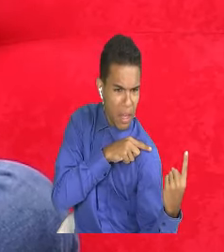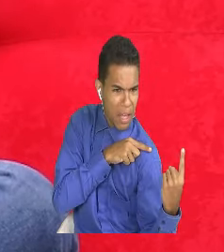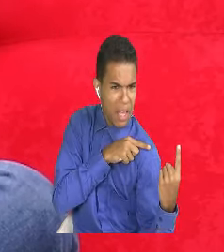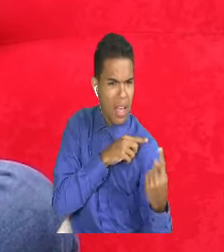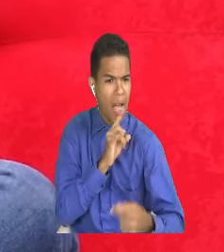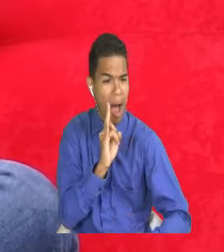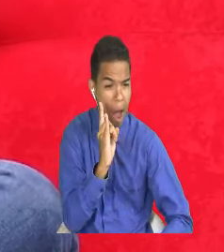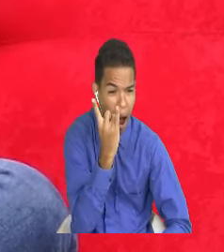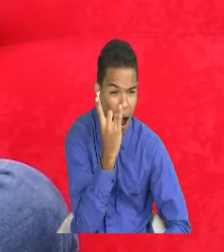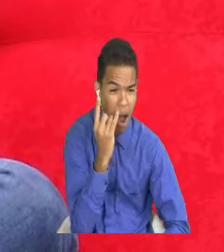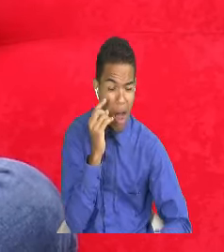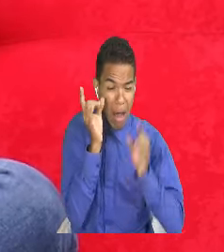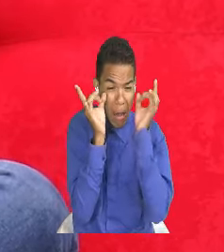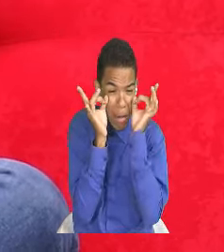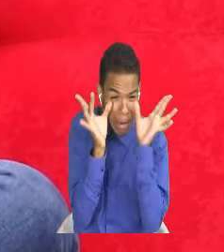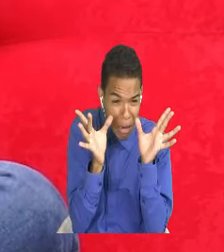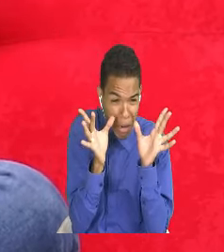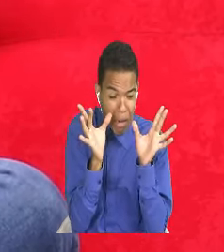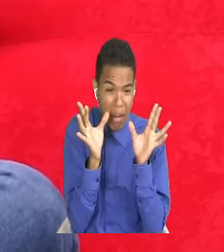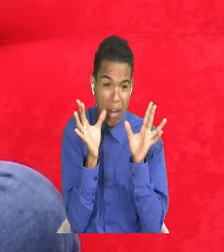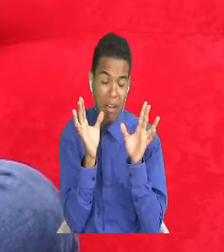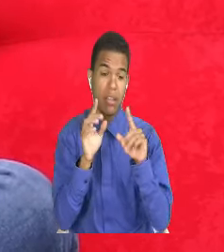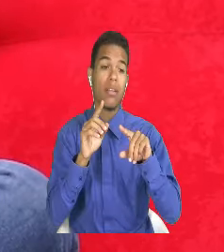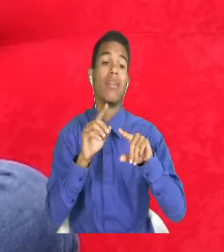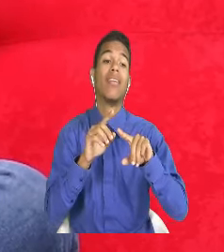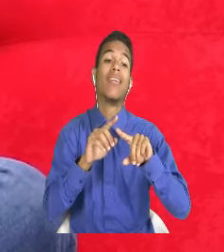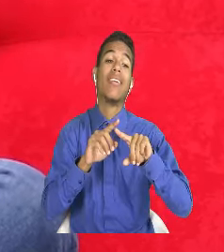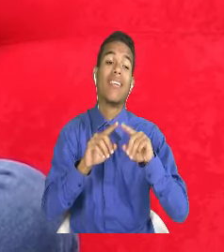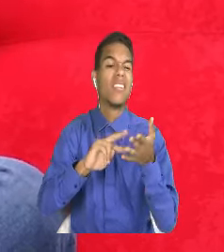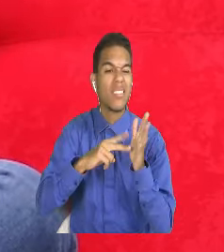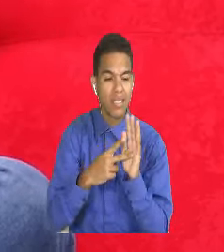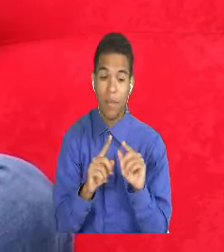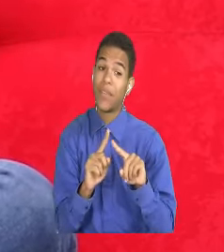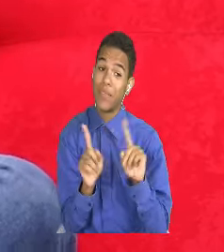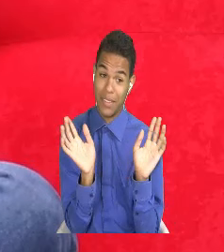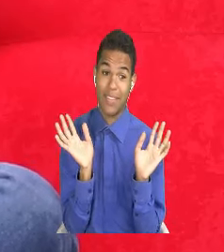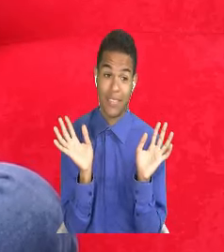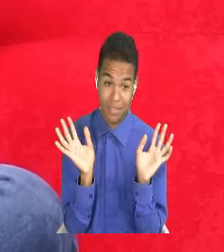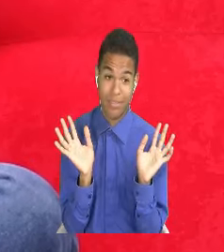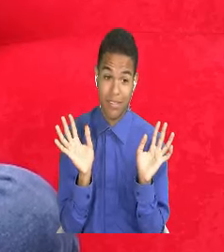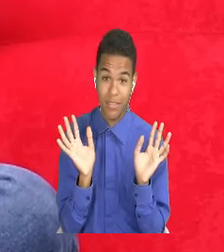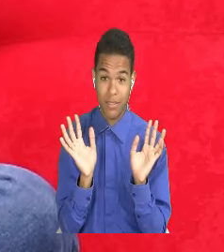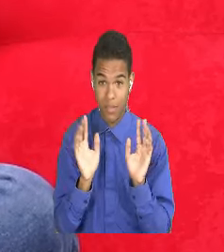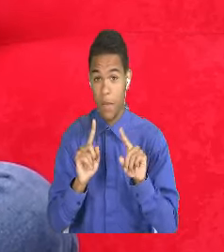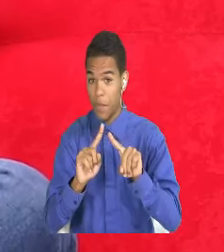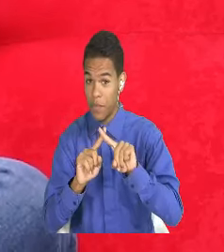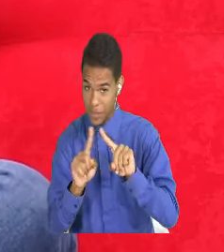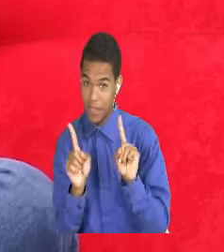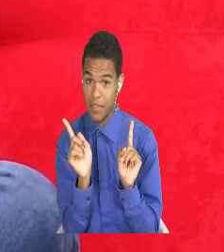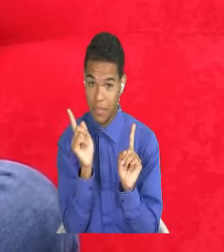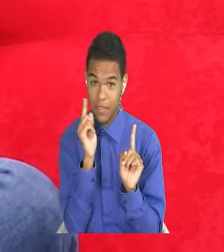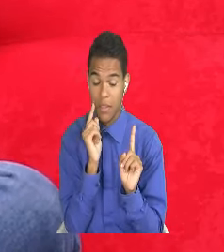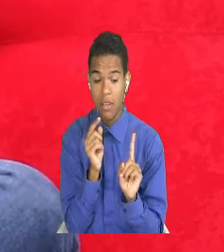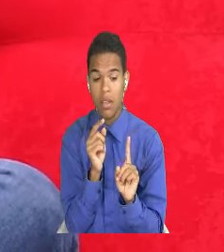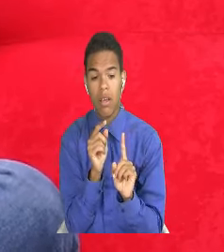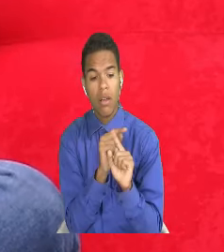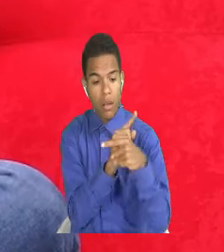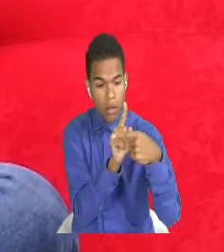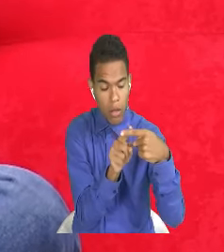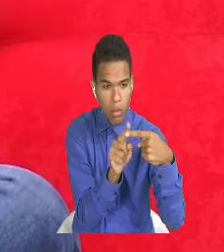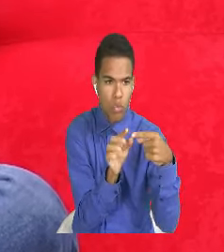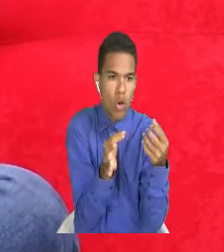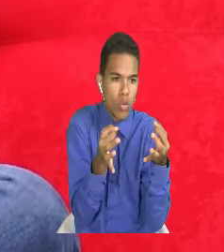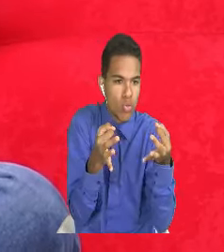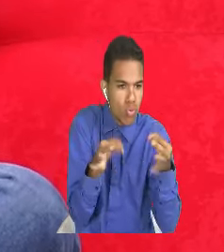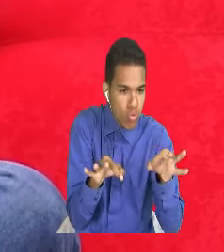llega para una atención inmediata. Entonces, son dos áreas totalmente diferentes, con equipos totalmente